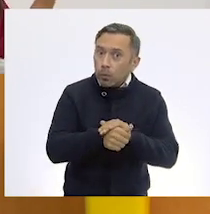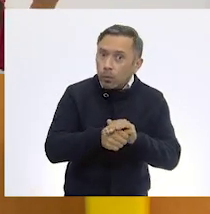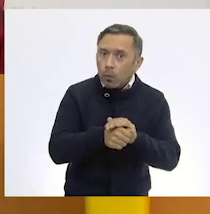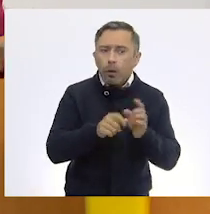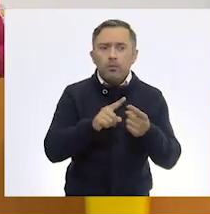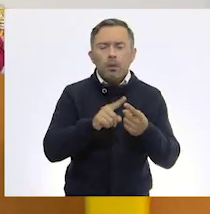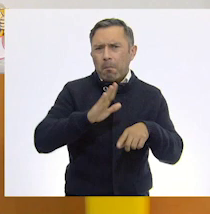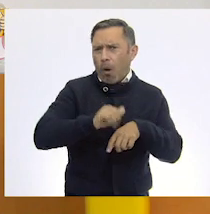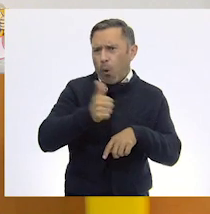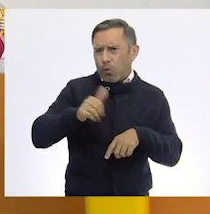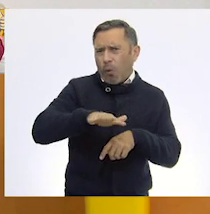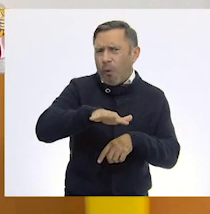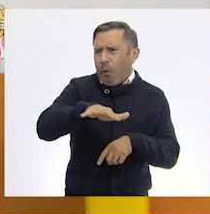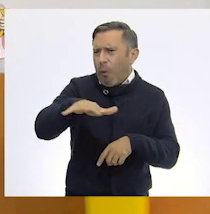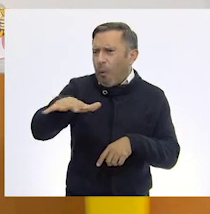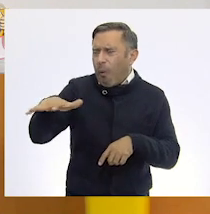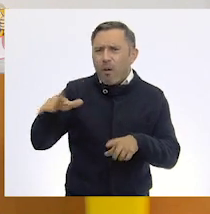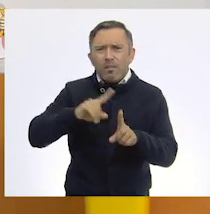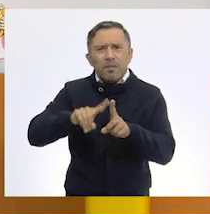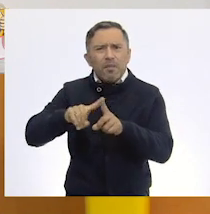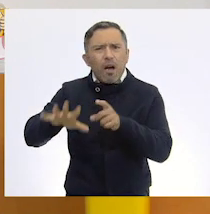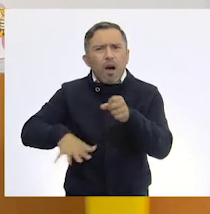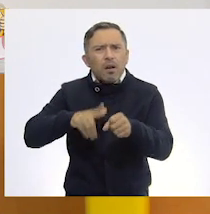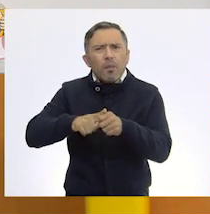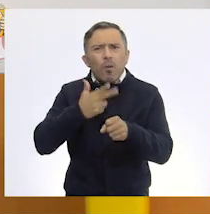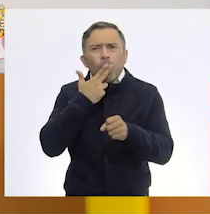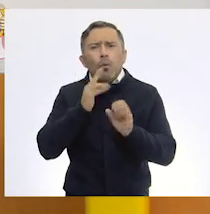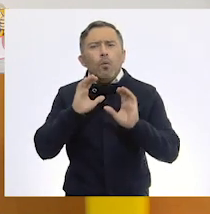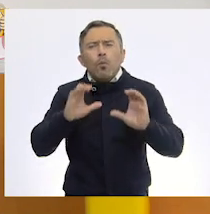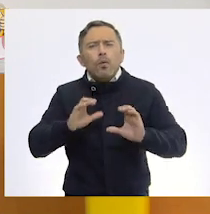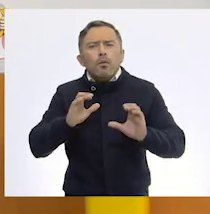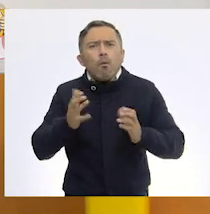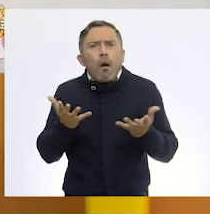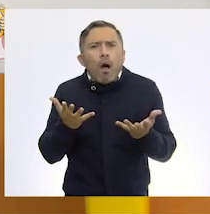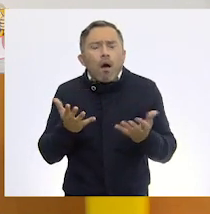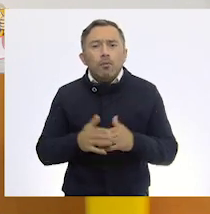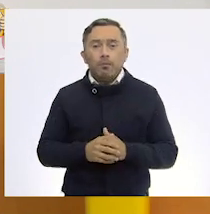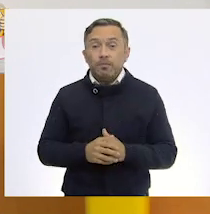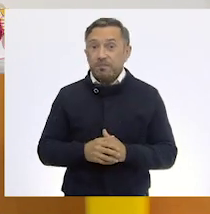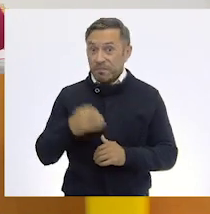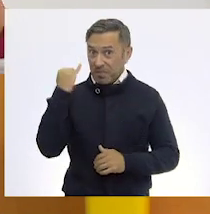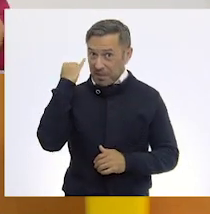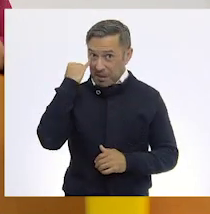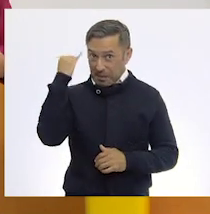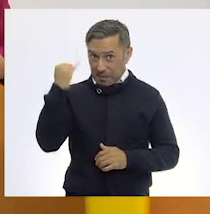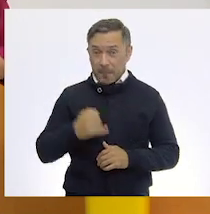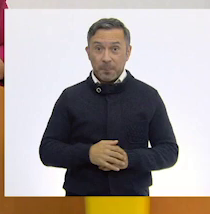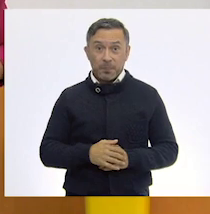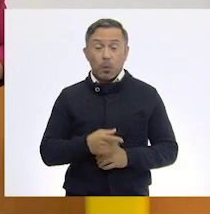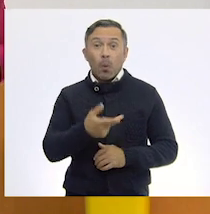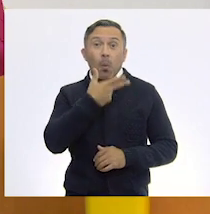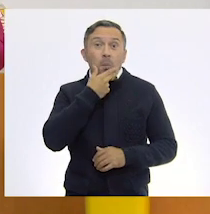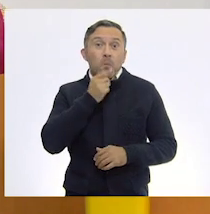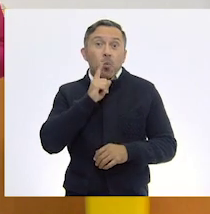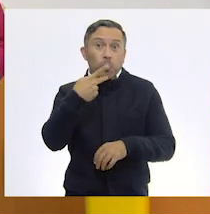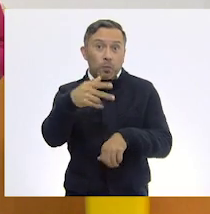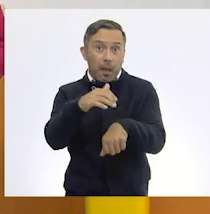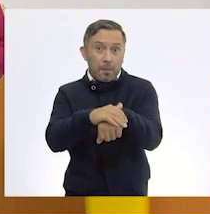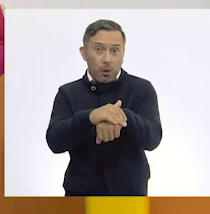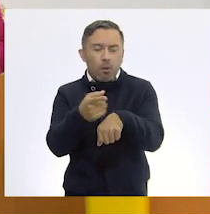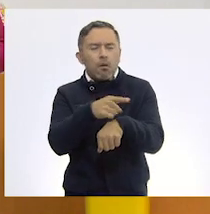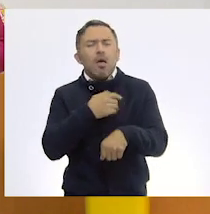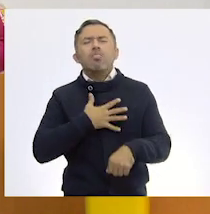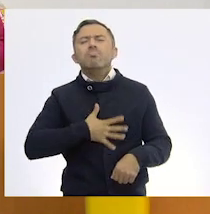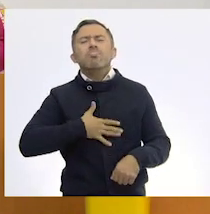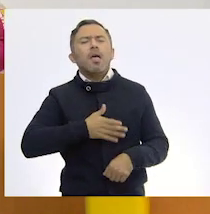de todo nuestro contexto? ¿Qué les parece que como reto le pregunten a alguna amiga o amigo qué podemos